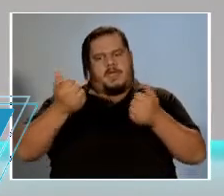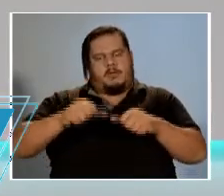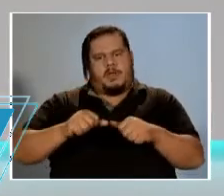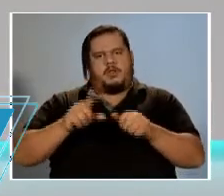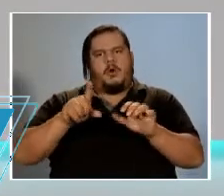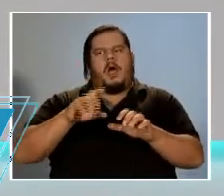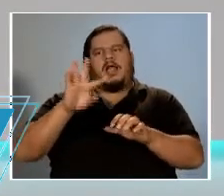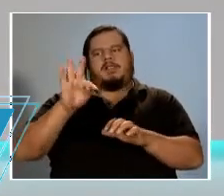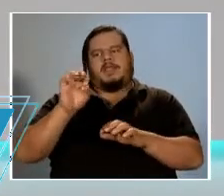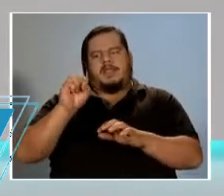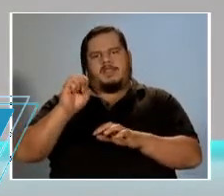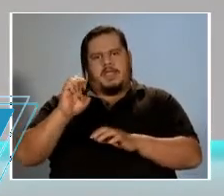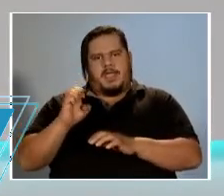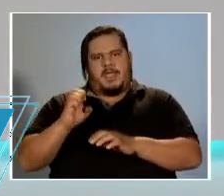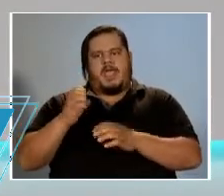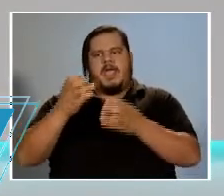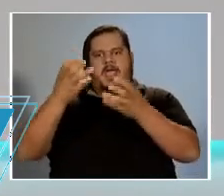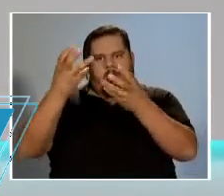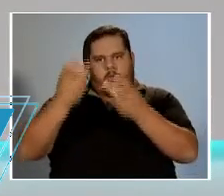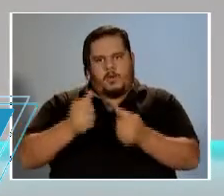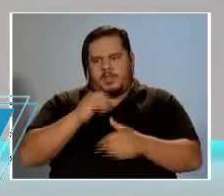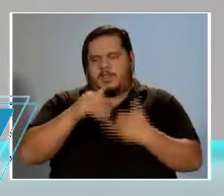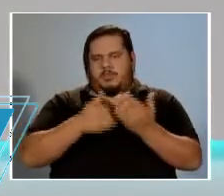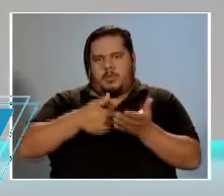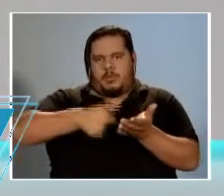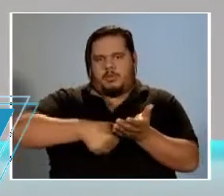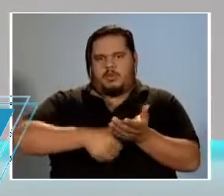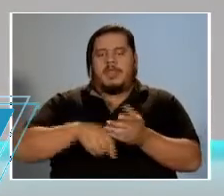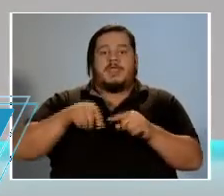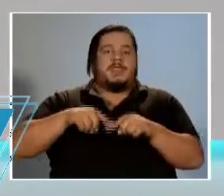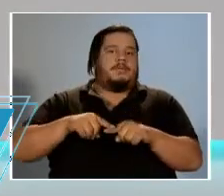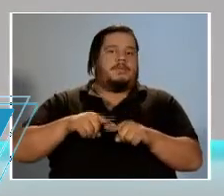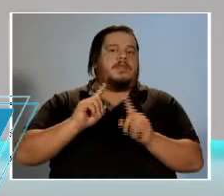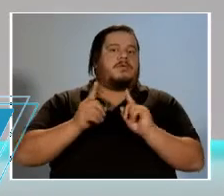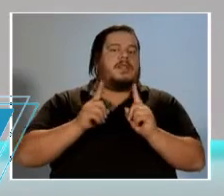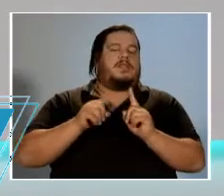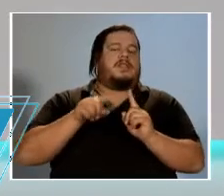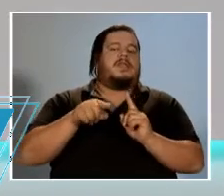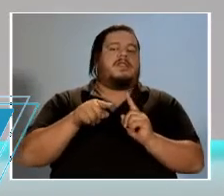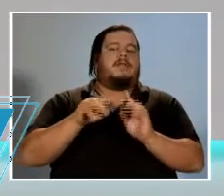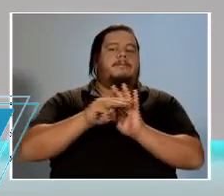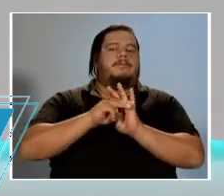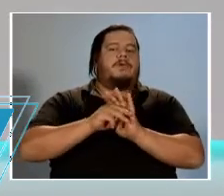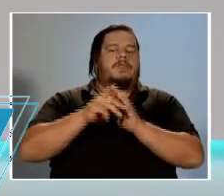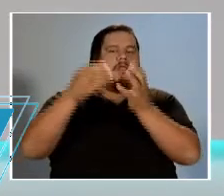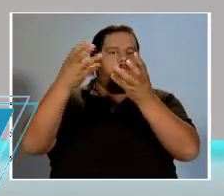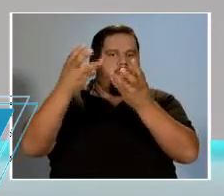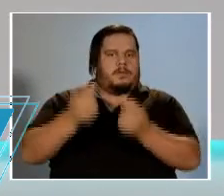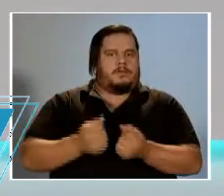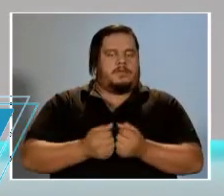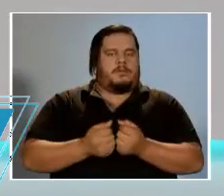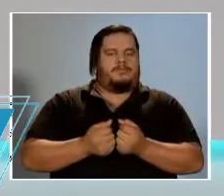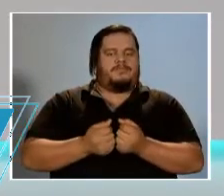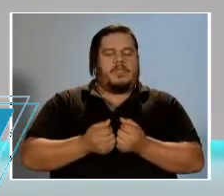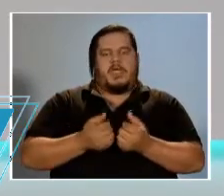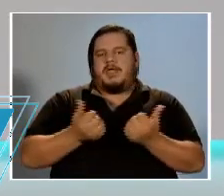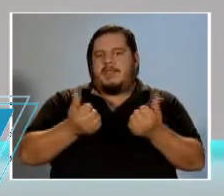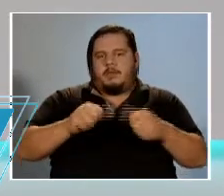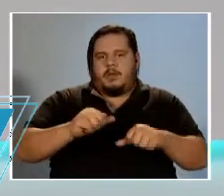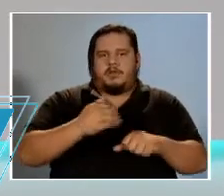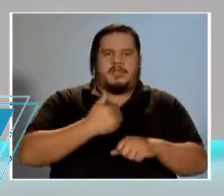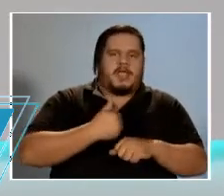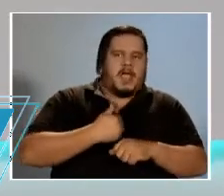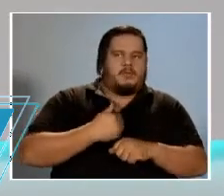electoral hacer un conteo definitivo de los votos, que va a depender cuál va a ser ese modelo de conteo, según tengamos o no